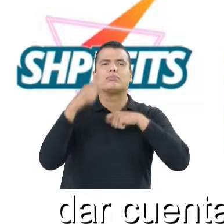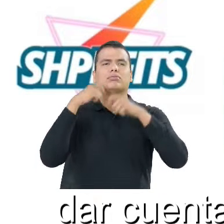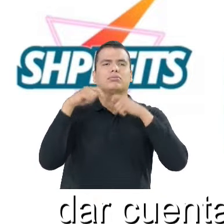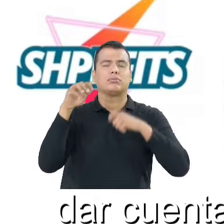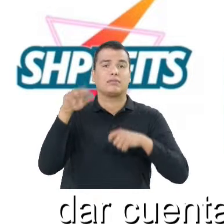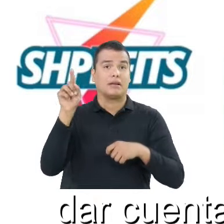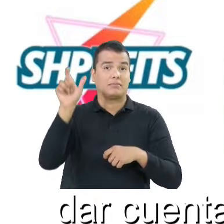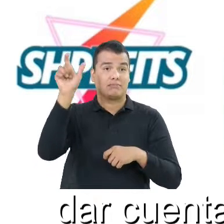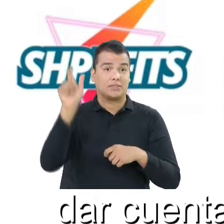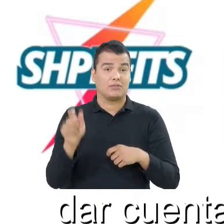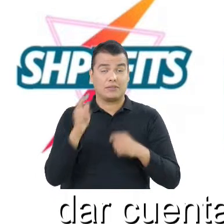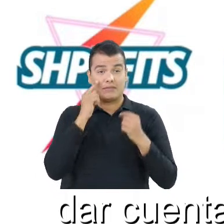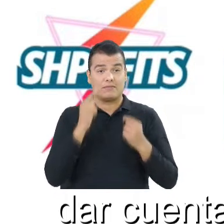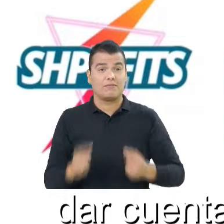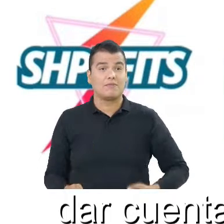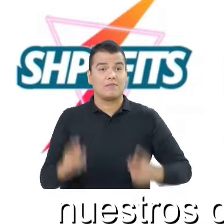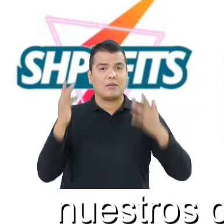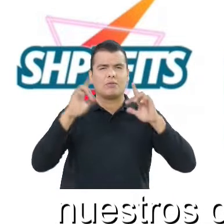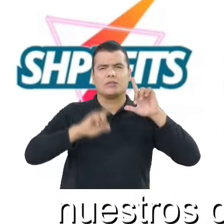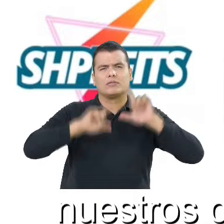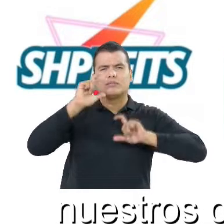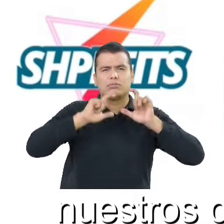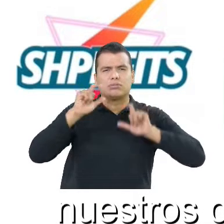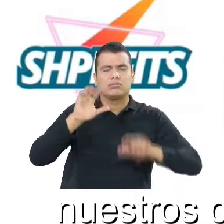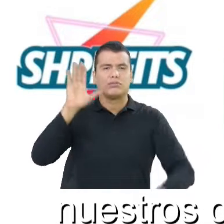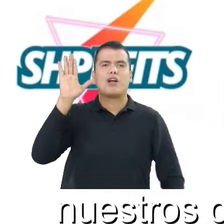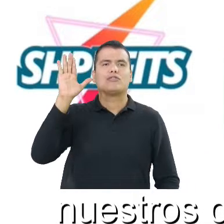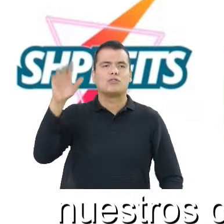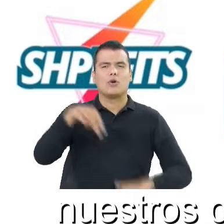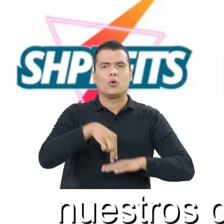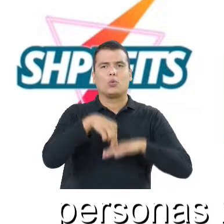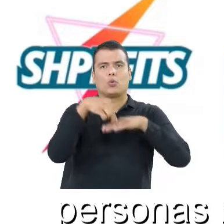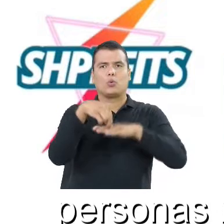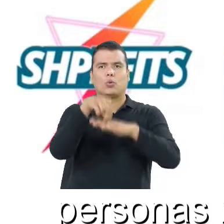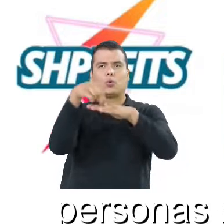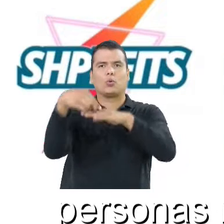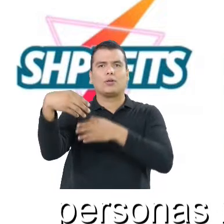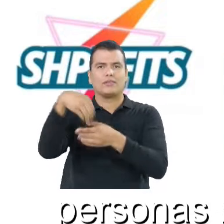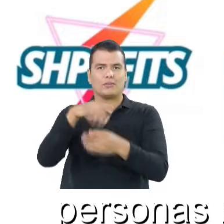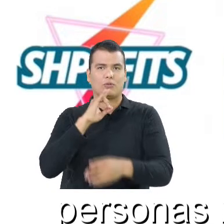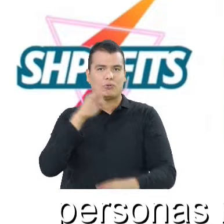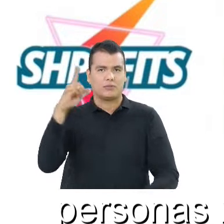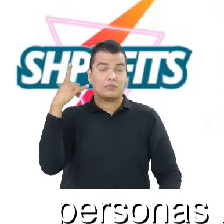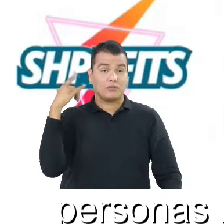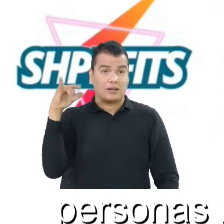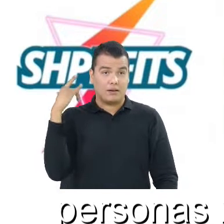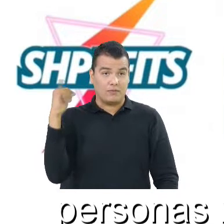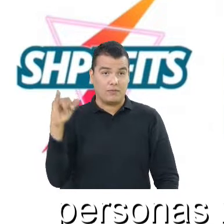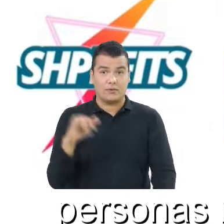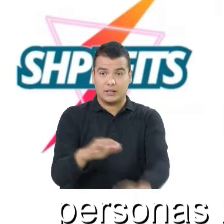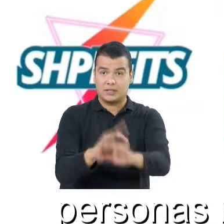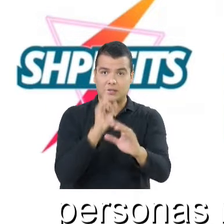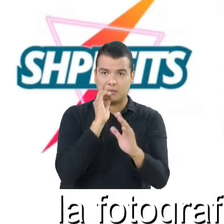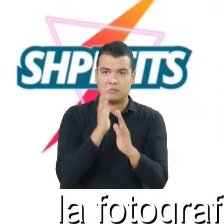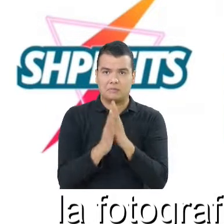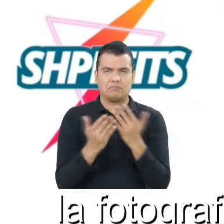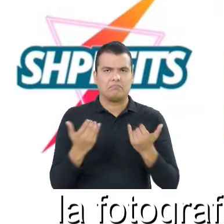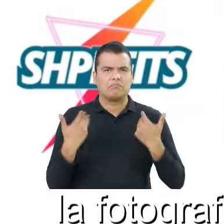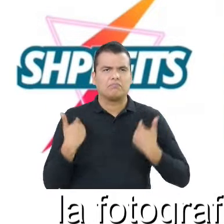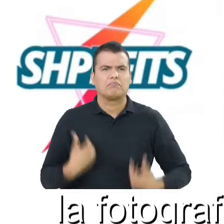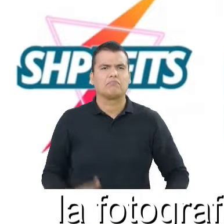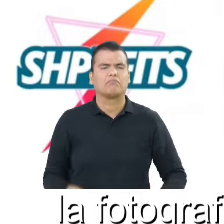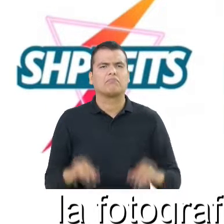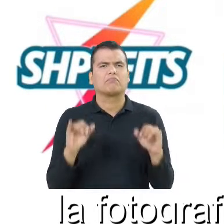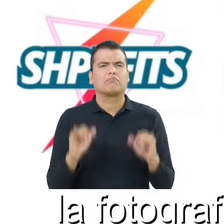personas más importantes en el mundo de la fotografía de surf en California, en Estados Unidos. Entonces, para contarles un poquito por qué estoy aquí y por